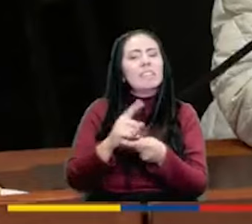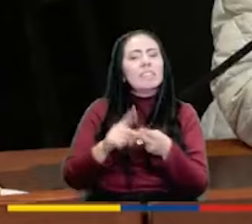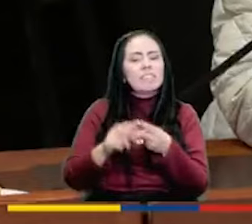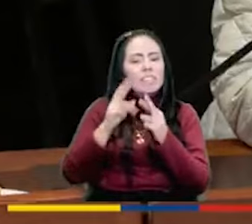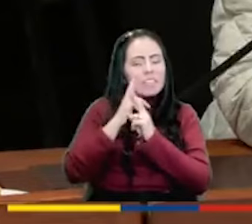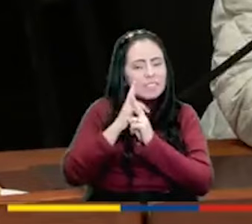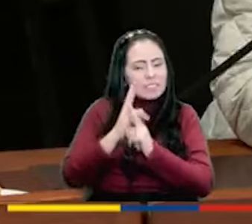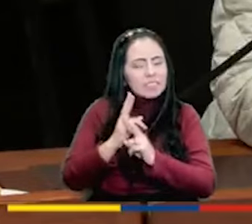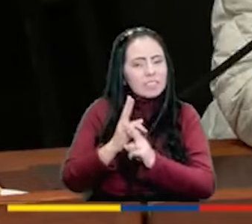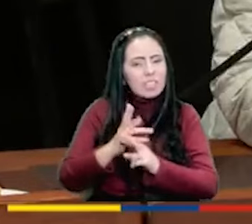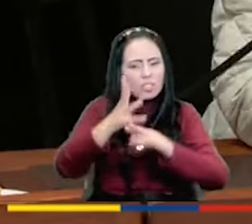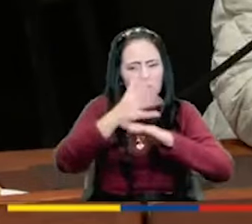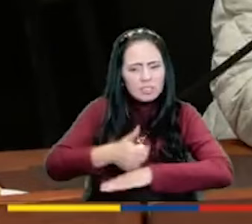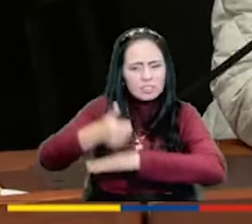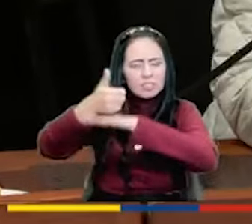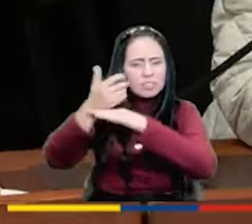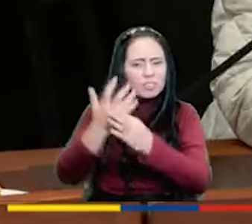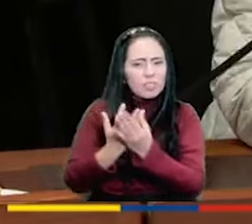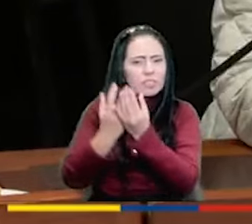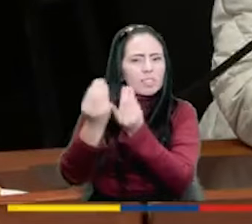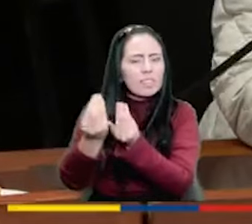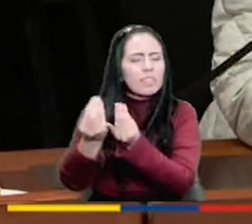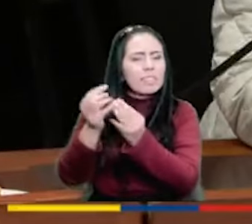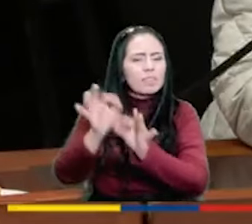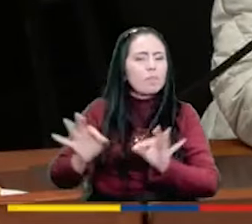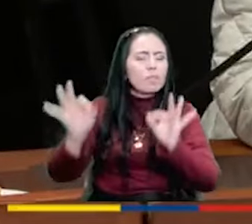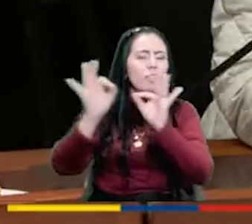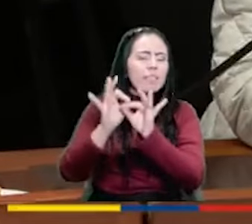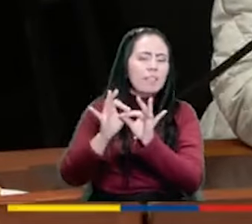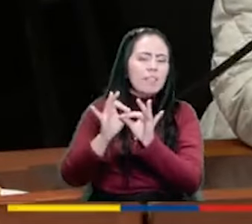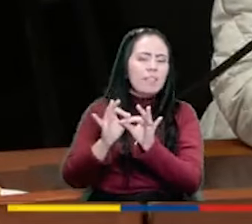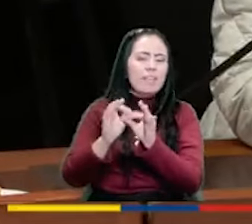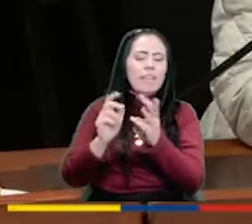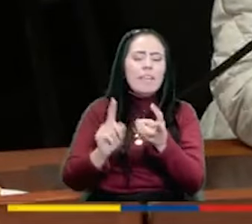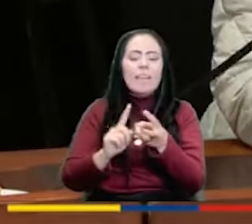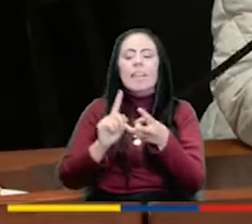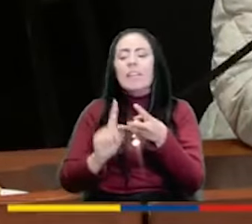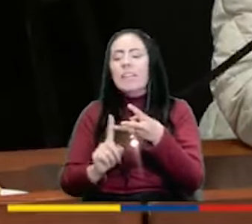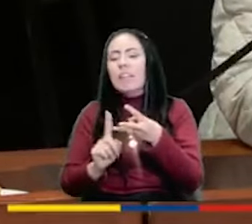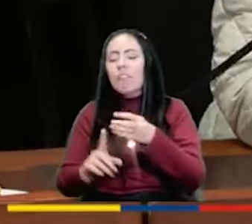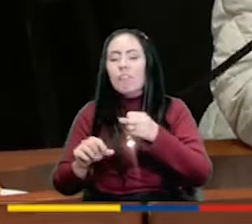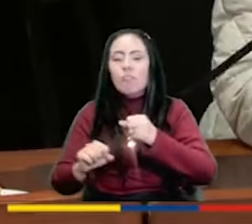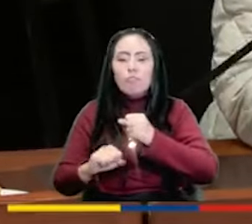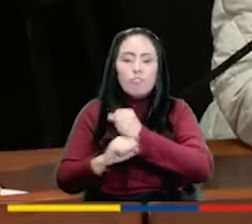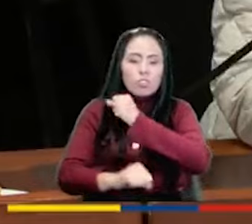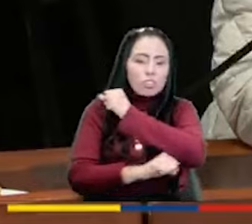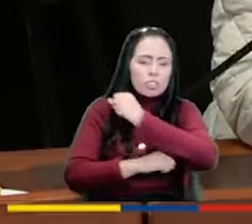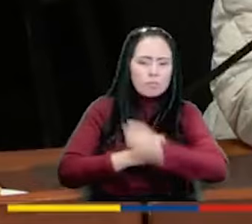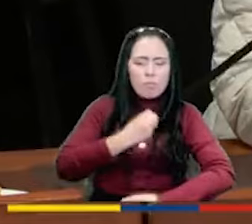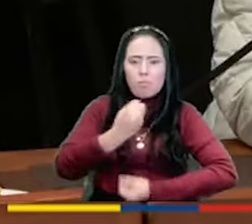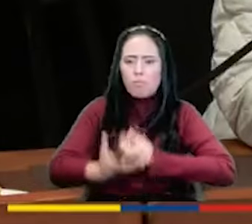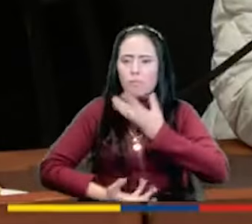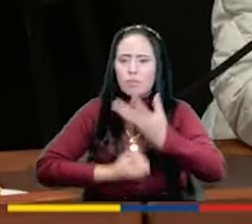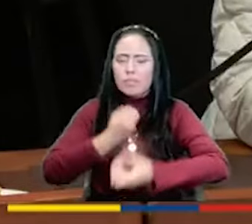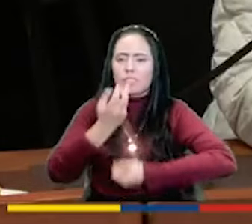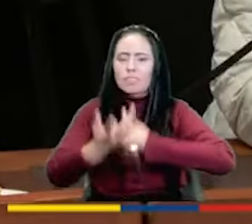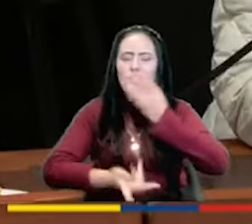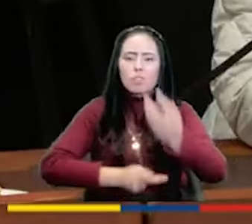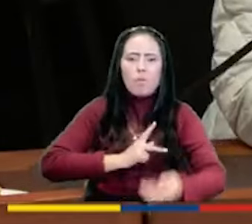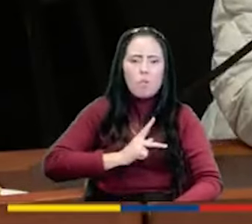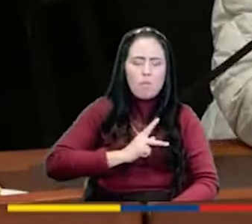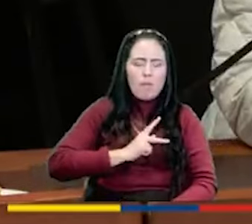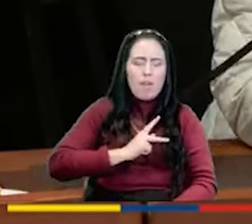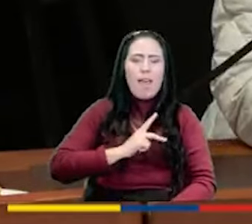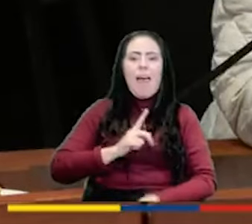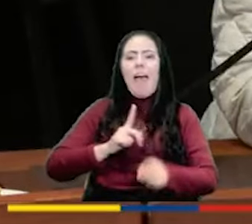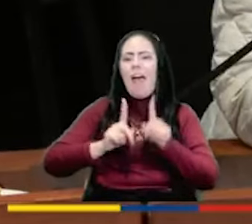sus autoridades étnicas es fundamental y el fortalecimiento de sus expresiones propias. A veces